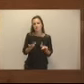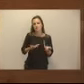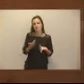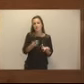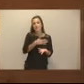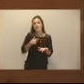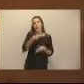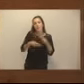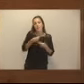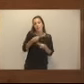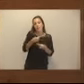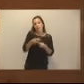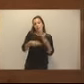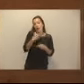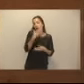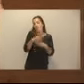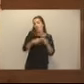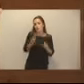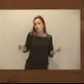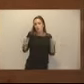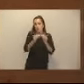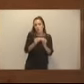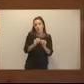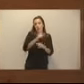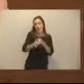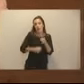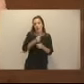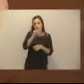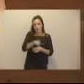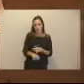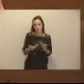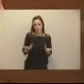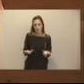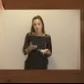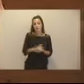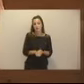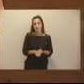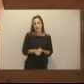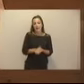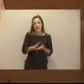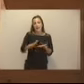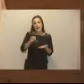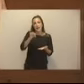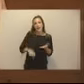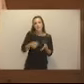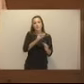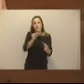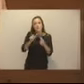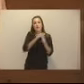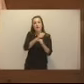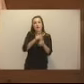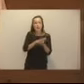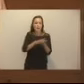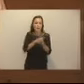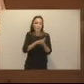algo común a lo largo desta legislatura en fala. Falamos neste debate dúas patoloxías que en